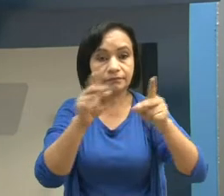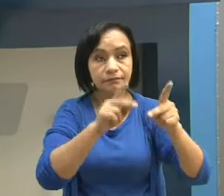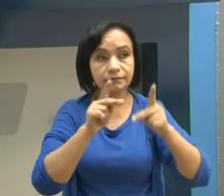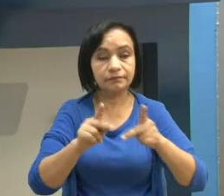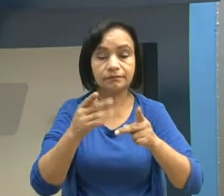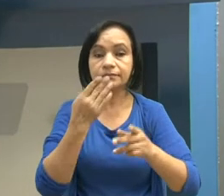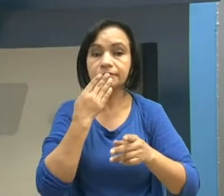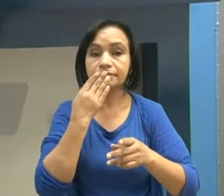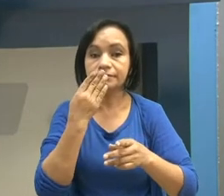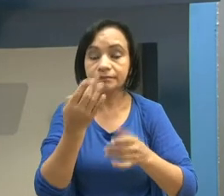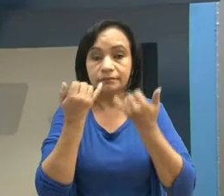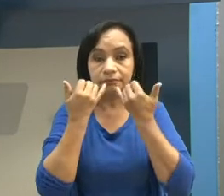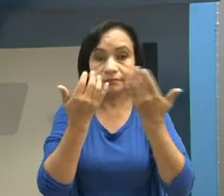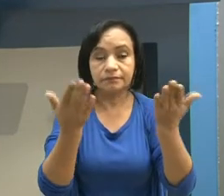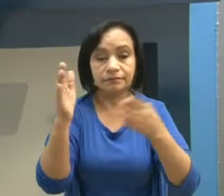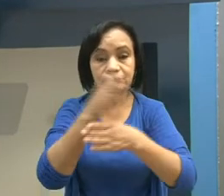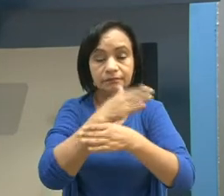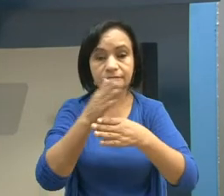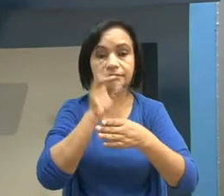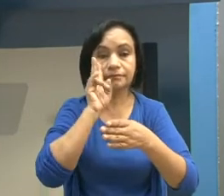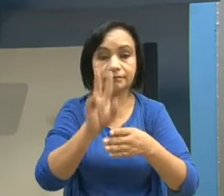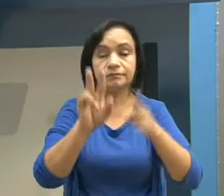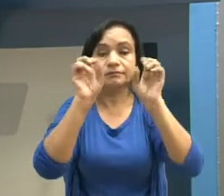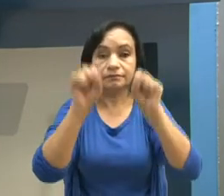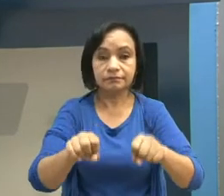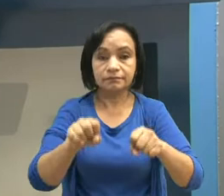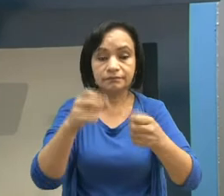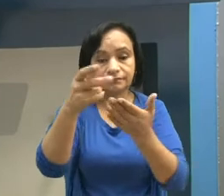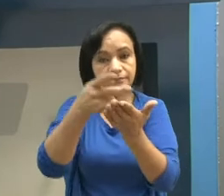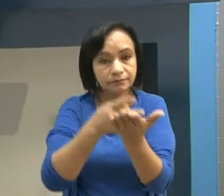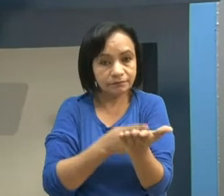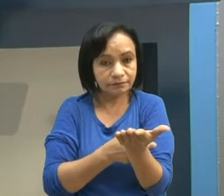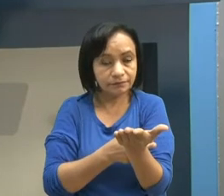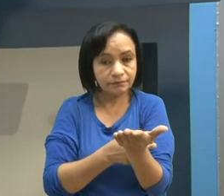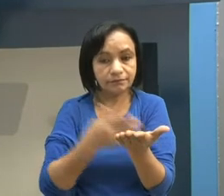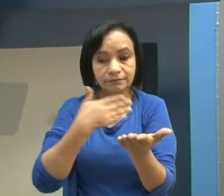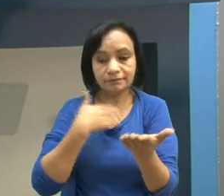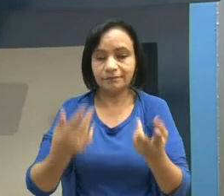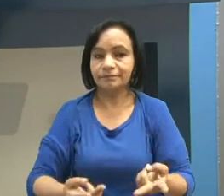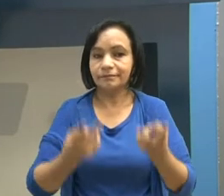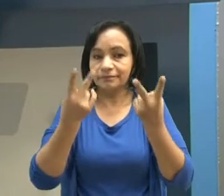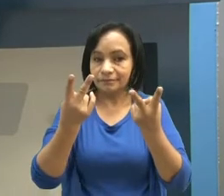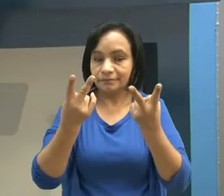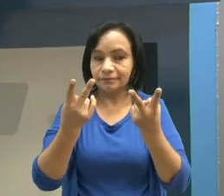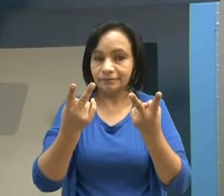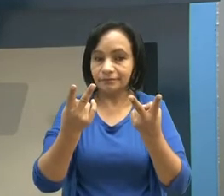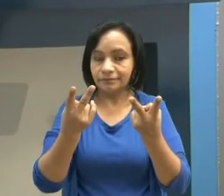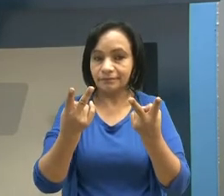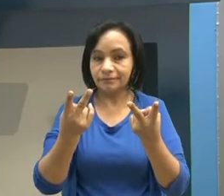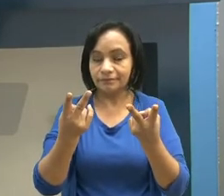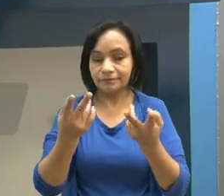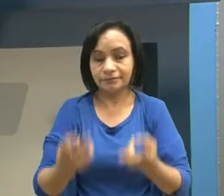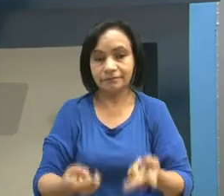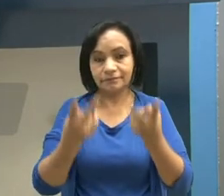son buenas noticias desde todos los puntos de vista, ¿no? Porque tenés un proyecto que te va a mejorar la vida, porque te va a mejorar